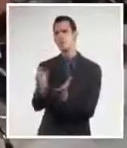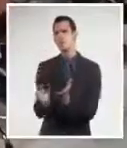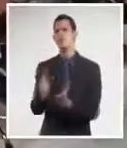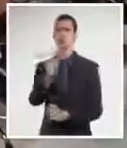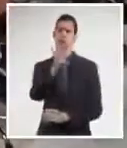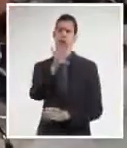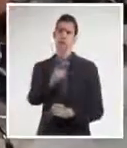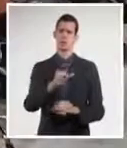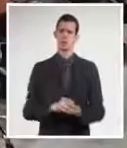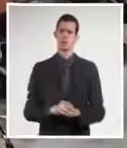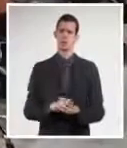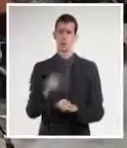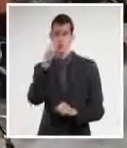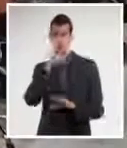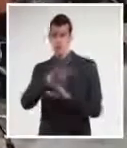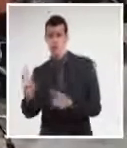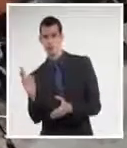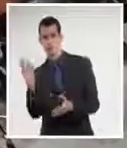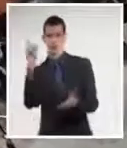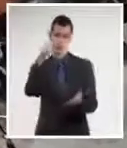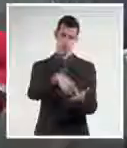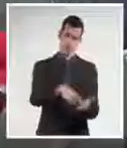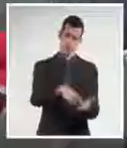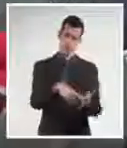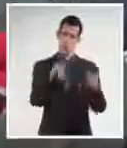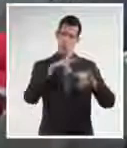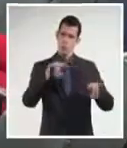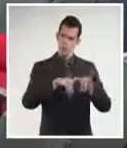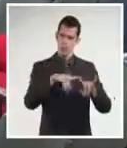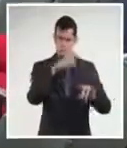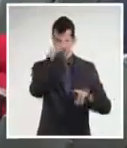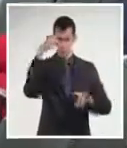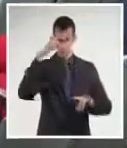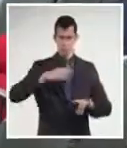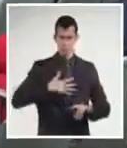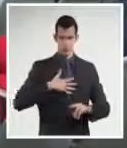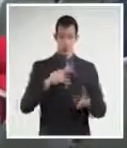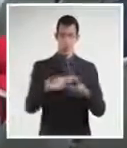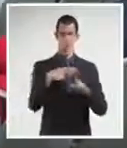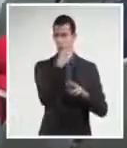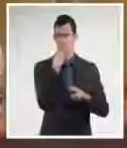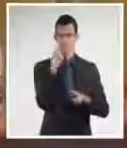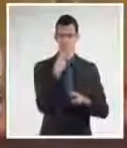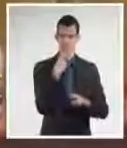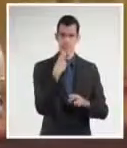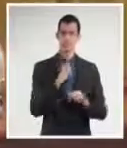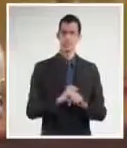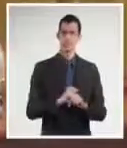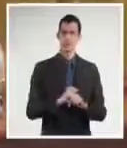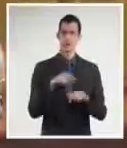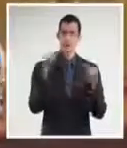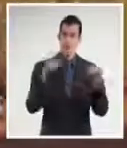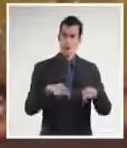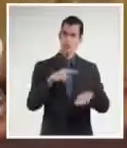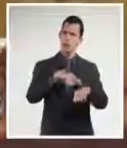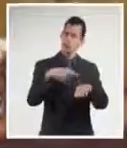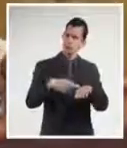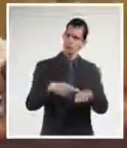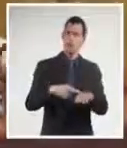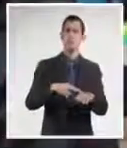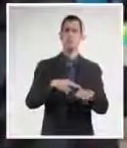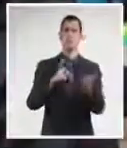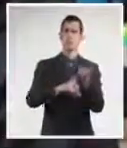la Universidad de San Espíritus José Martí, acompañado por la integrante del Comité Central del Partido y su primera secretaria en la provincia, David Pérez